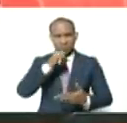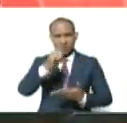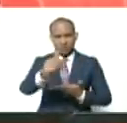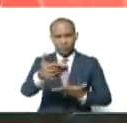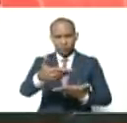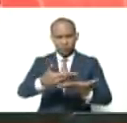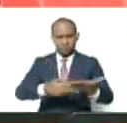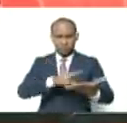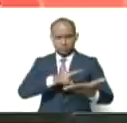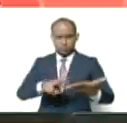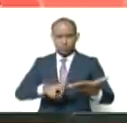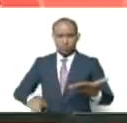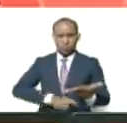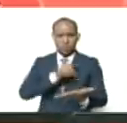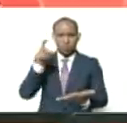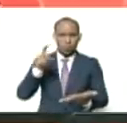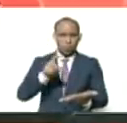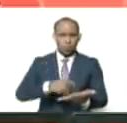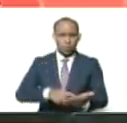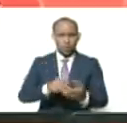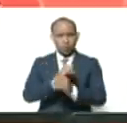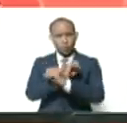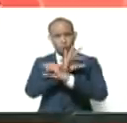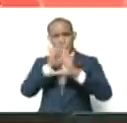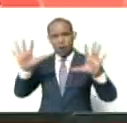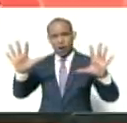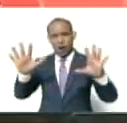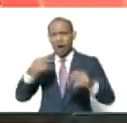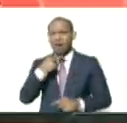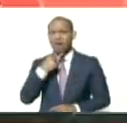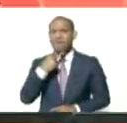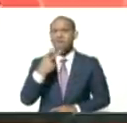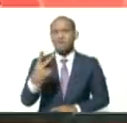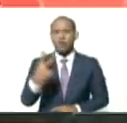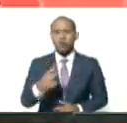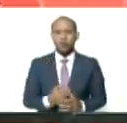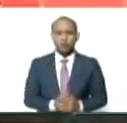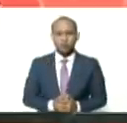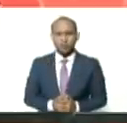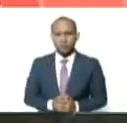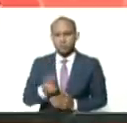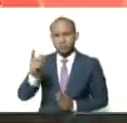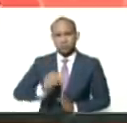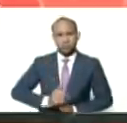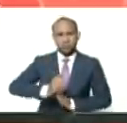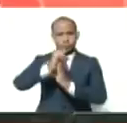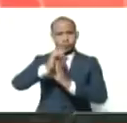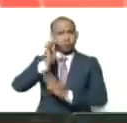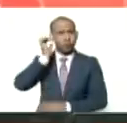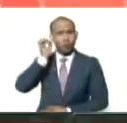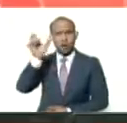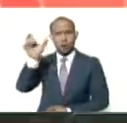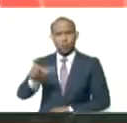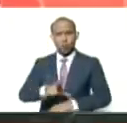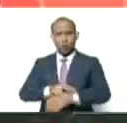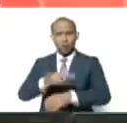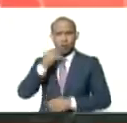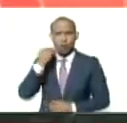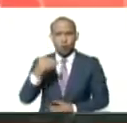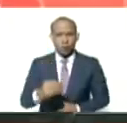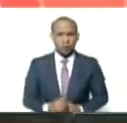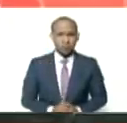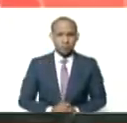leído con clara y plena voz por la líder médica juvenil,